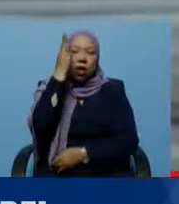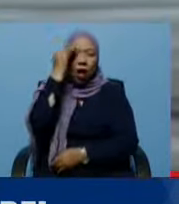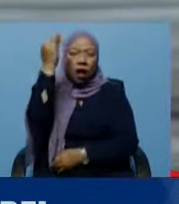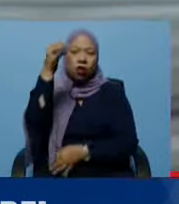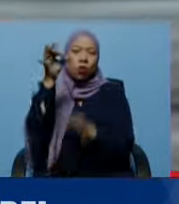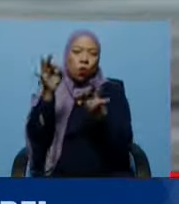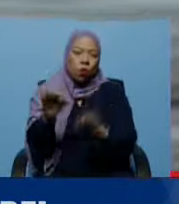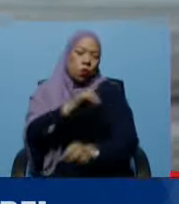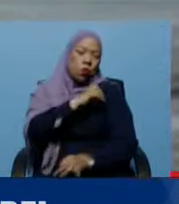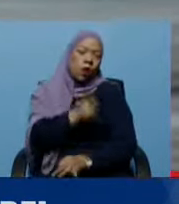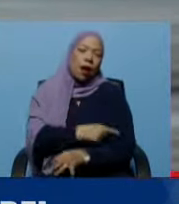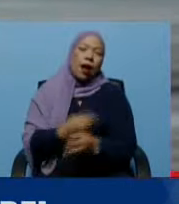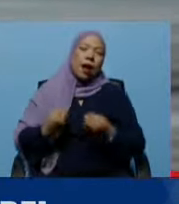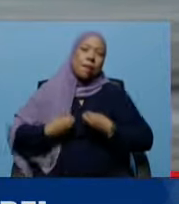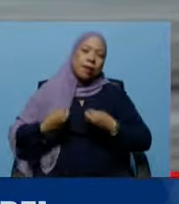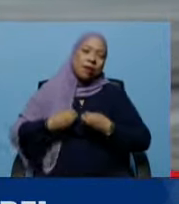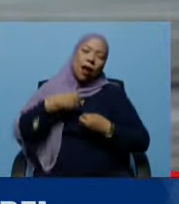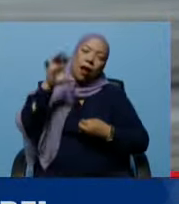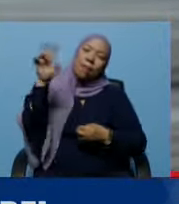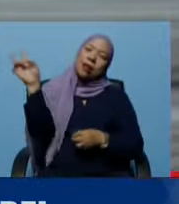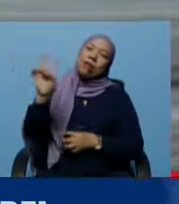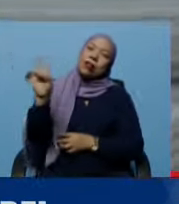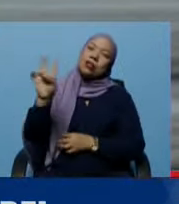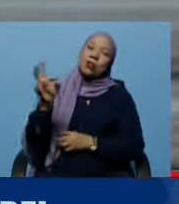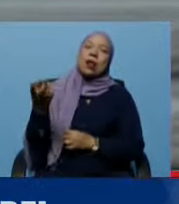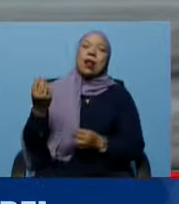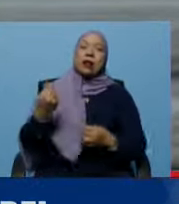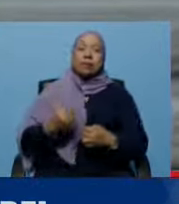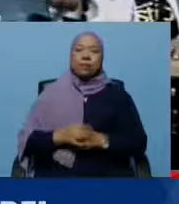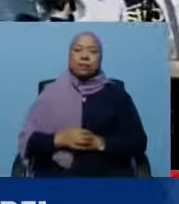fortalezca. ¡Y que viva la patria venezolana!